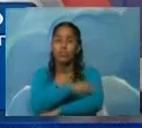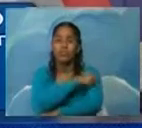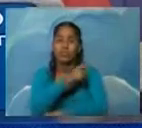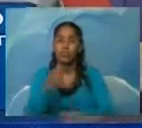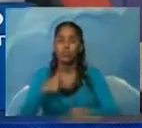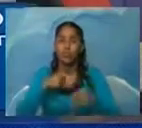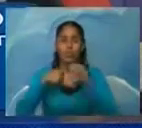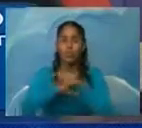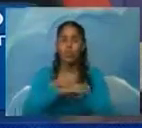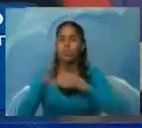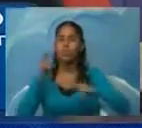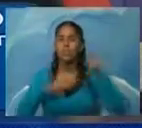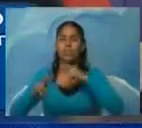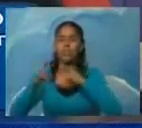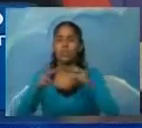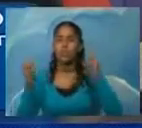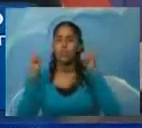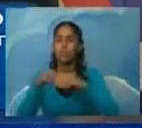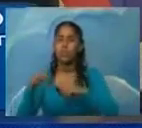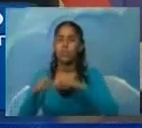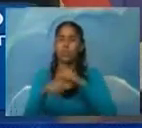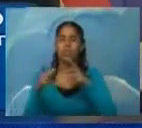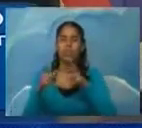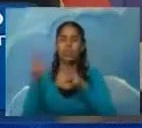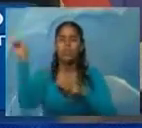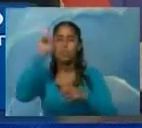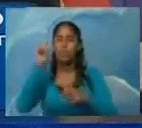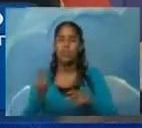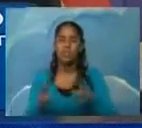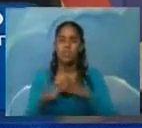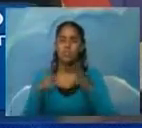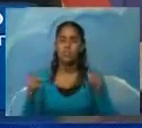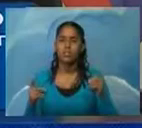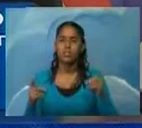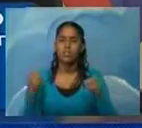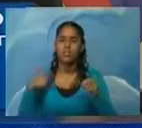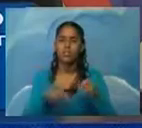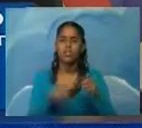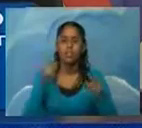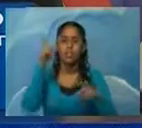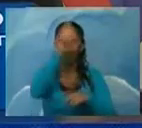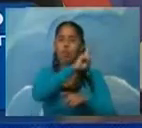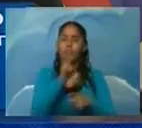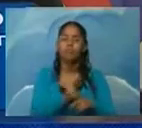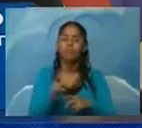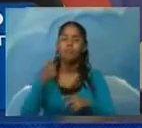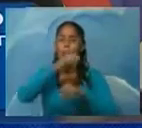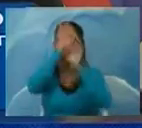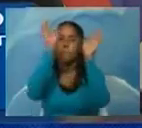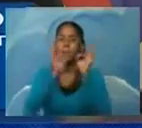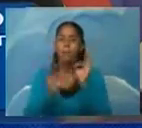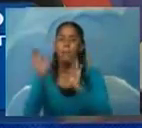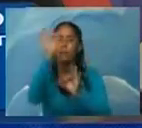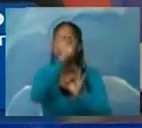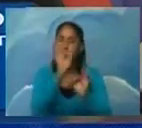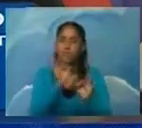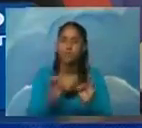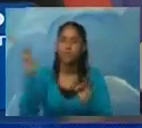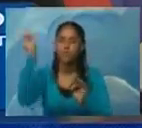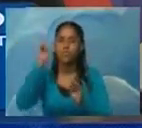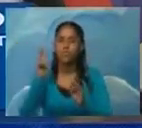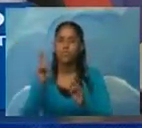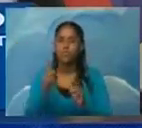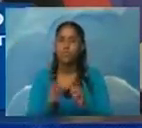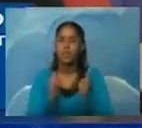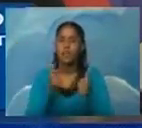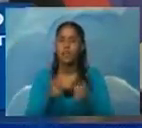puedo salir por ahí, póngame el mapa de Venezuela en la espalda y me saco la camisa y me saco la franelita y entonces